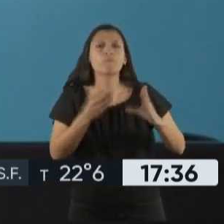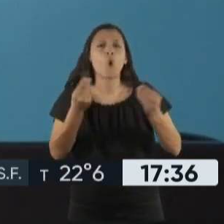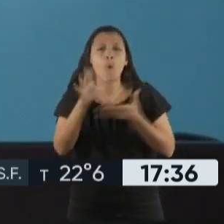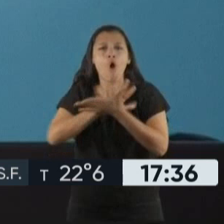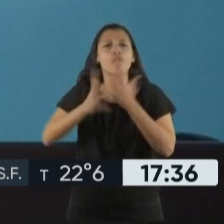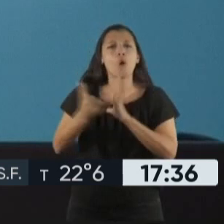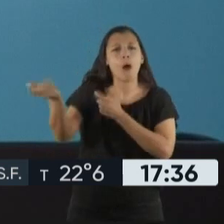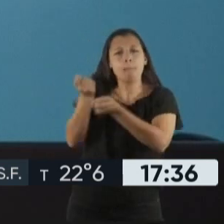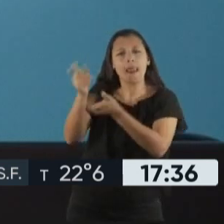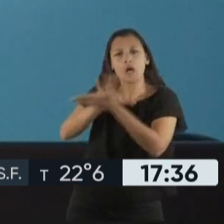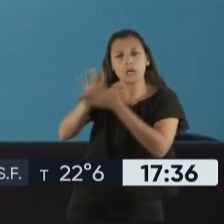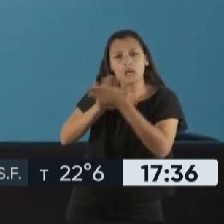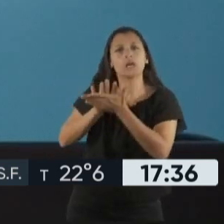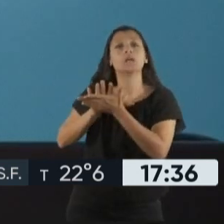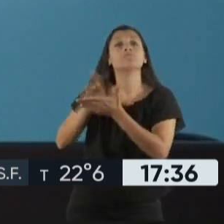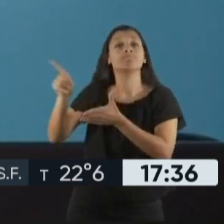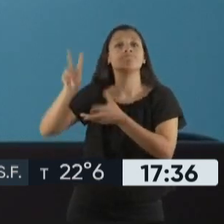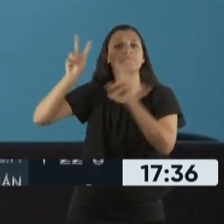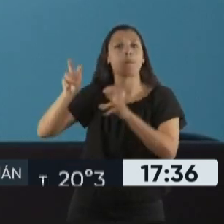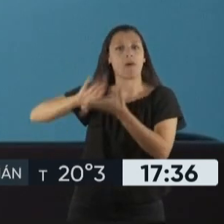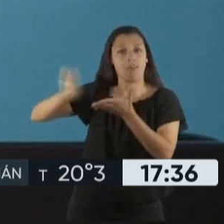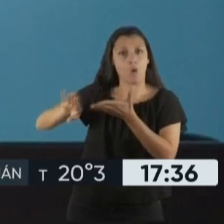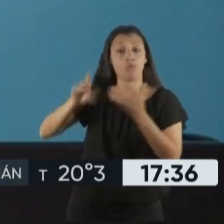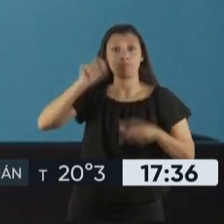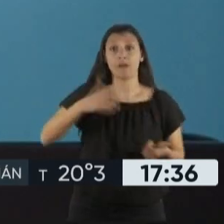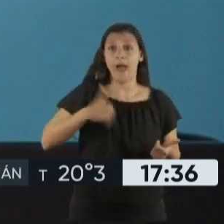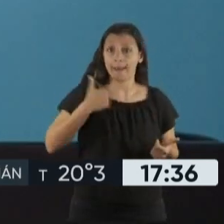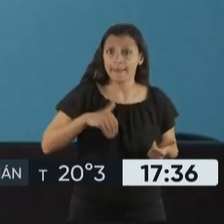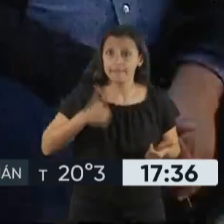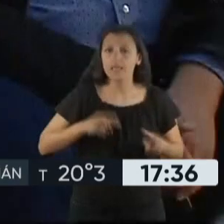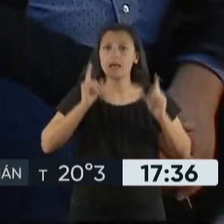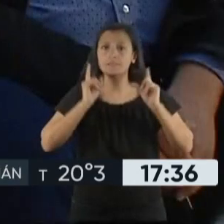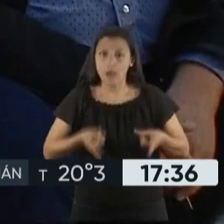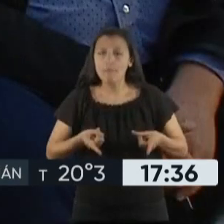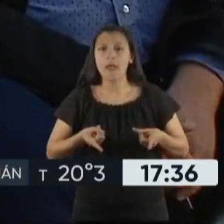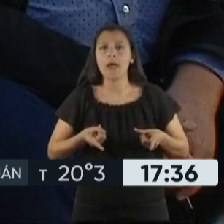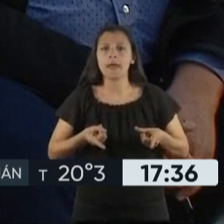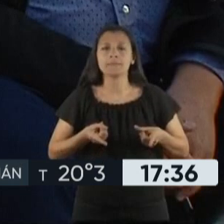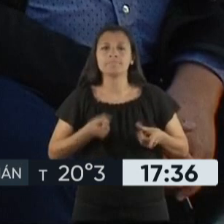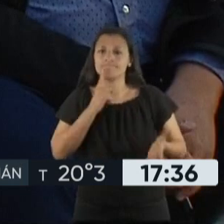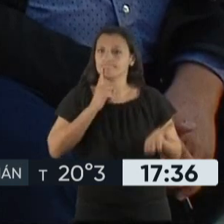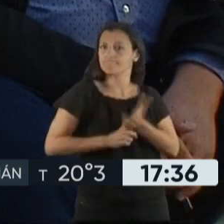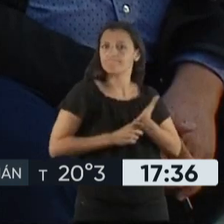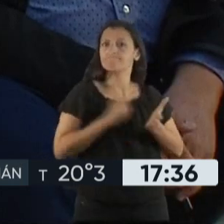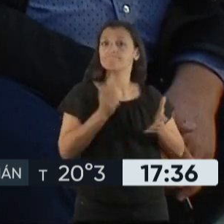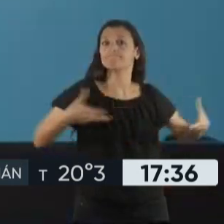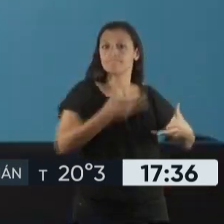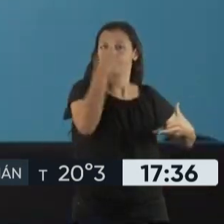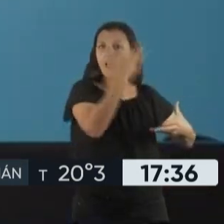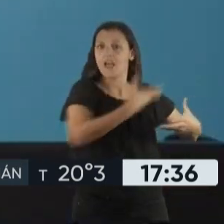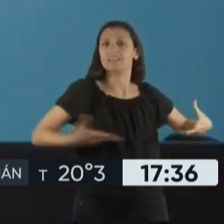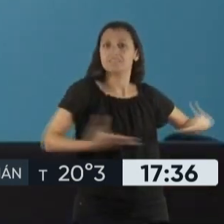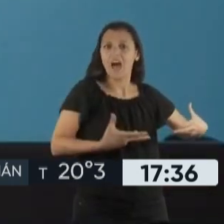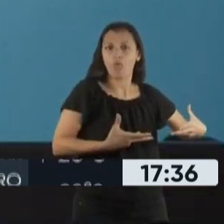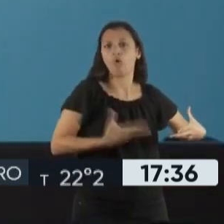con la situación, la Argentina, impulsada por una acción decisiva de parte del Estado, mostró una